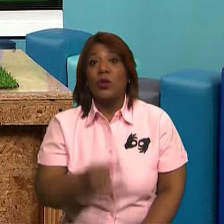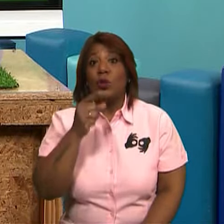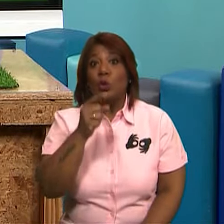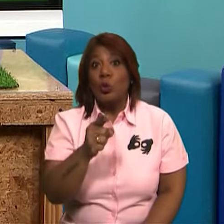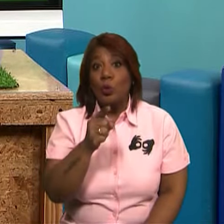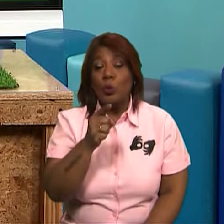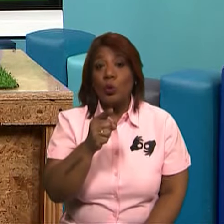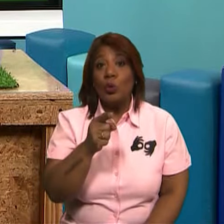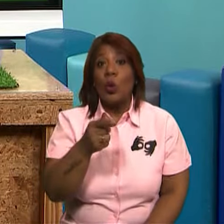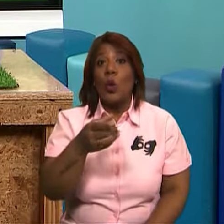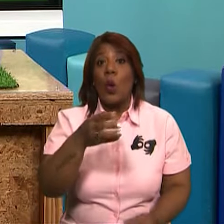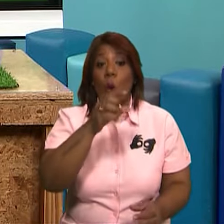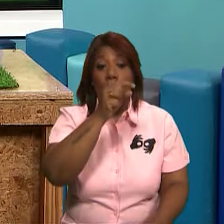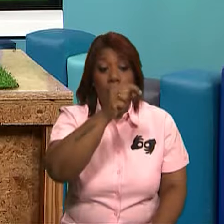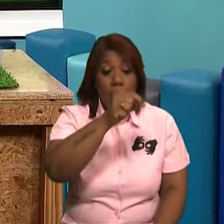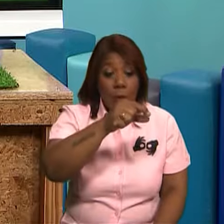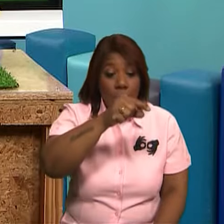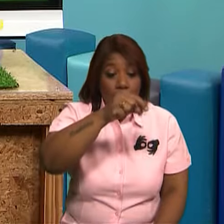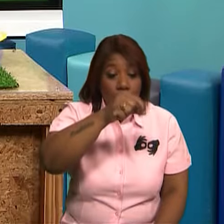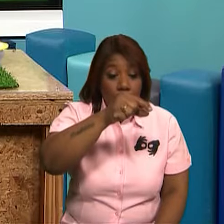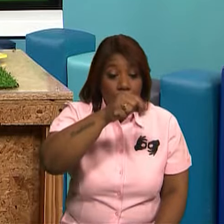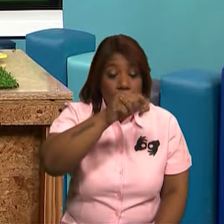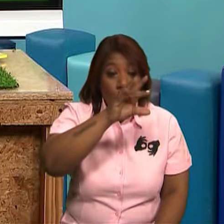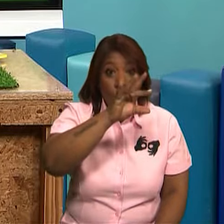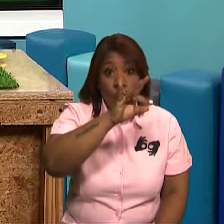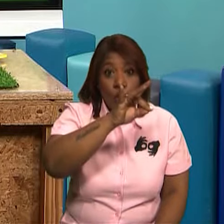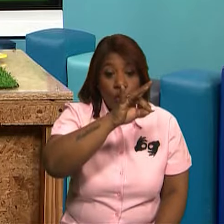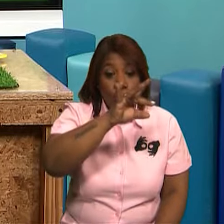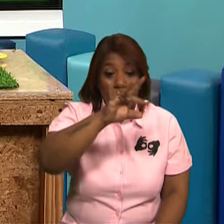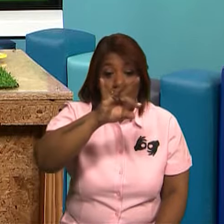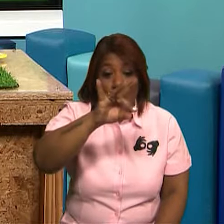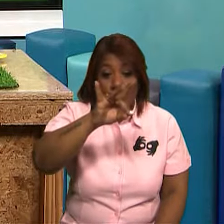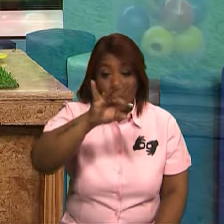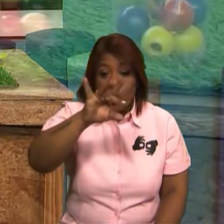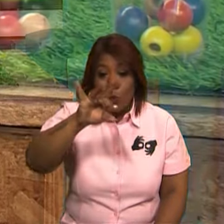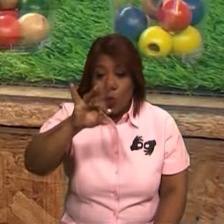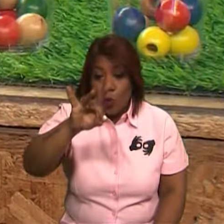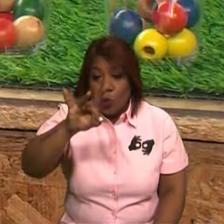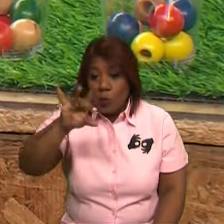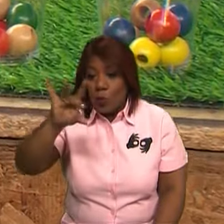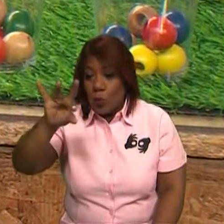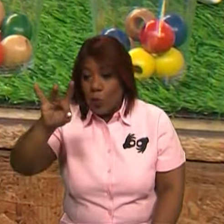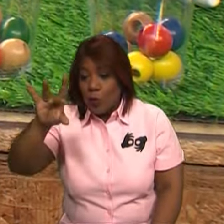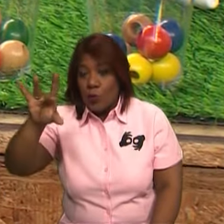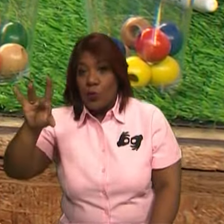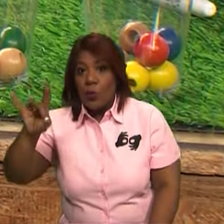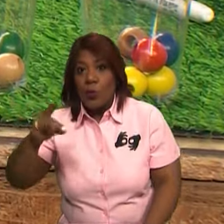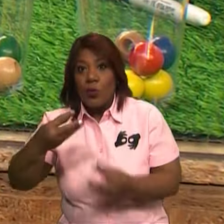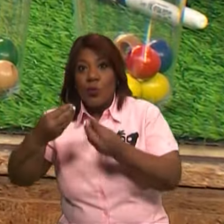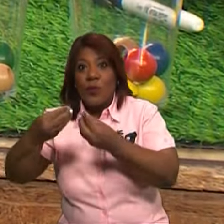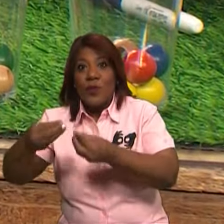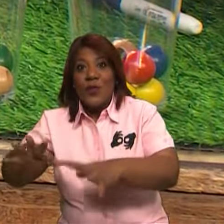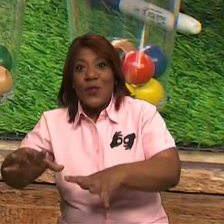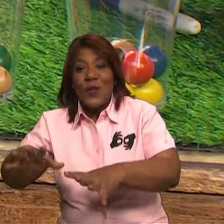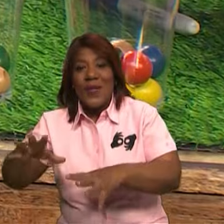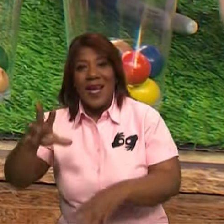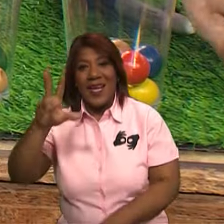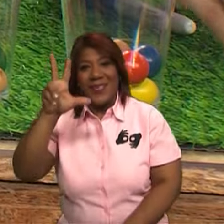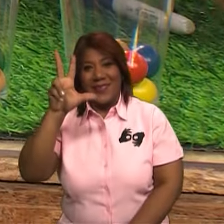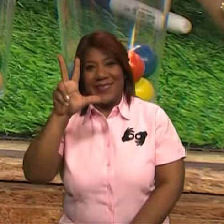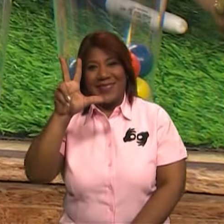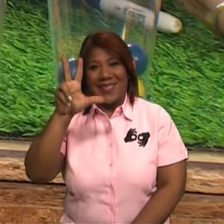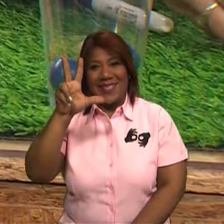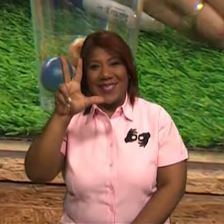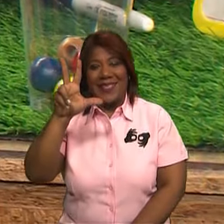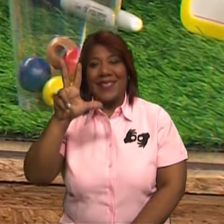comprobar porque tenemos 8 bolitas en cada vaso y sabemos que nos sobraron 3